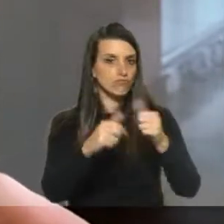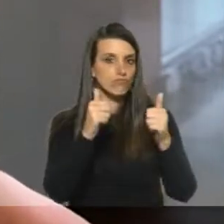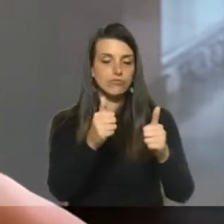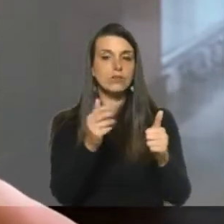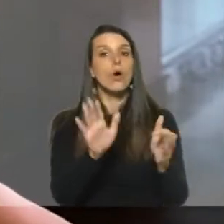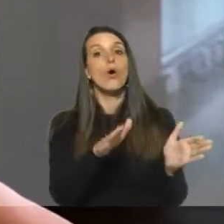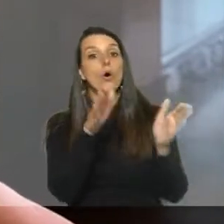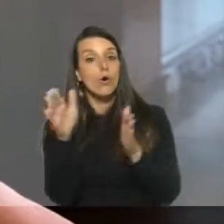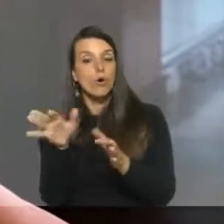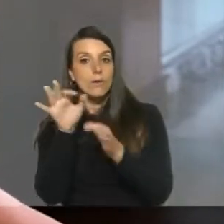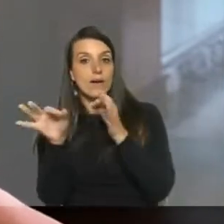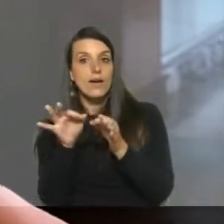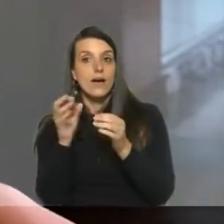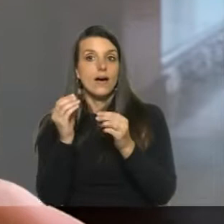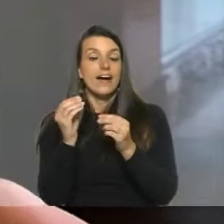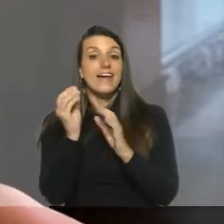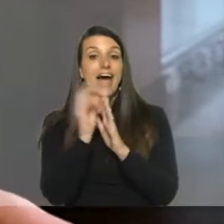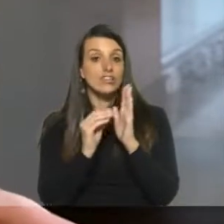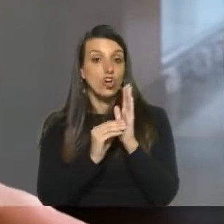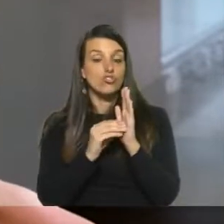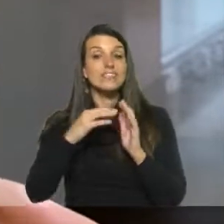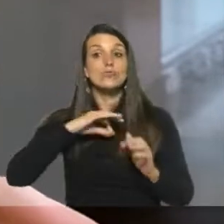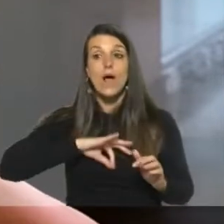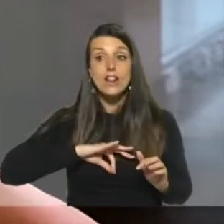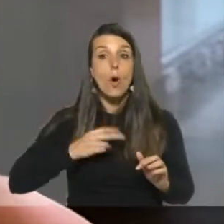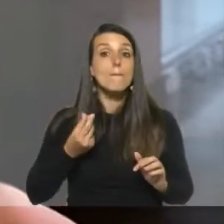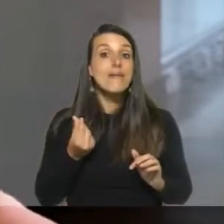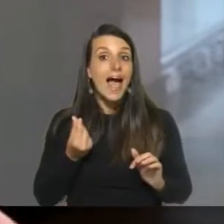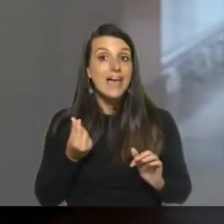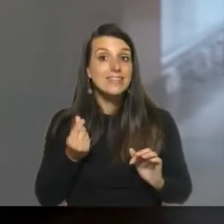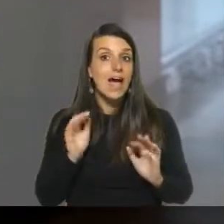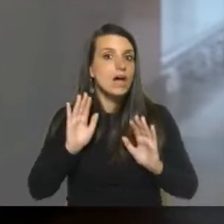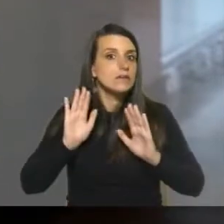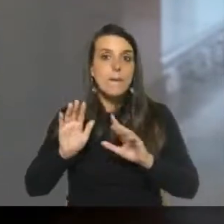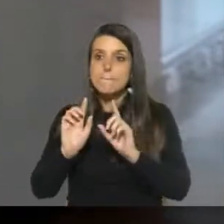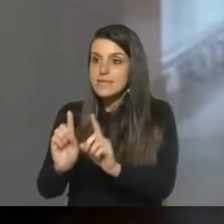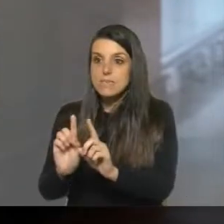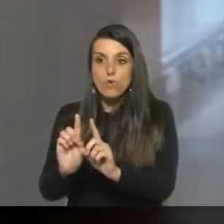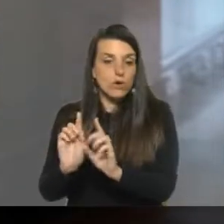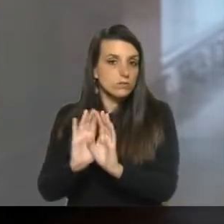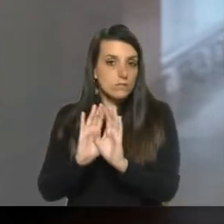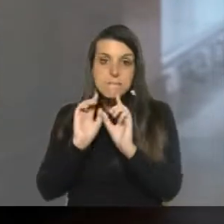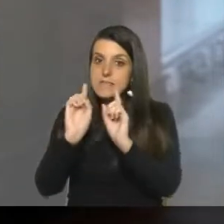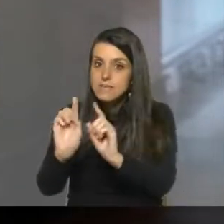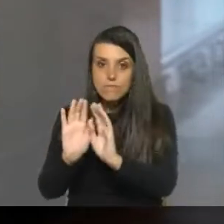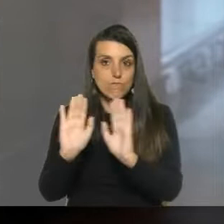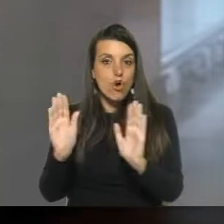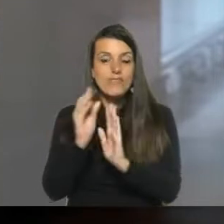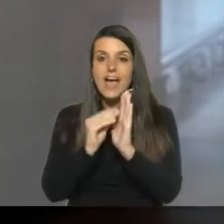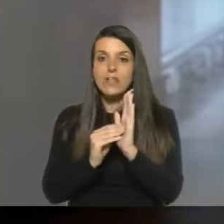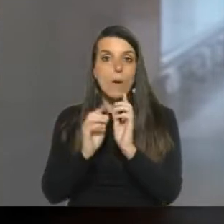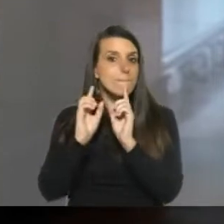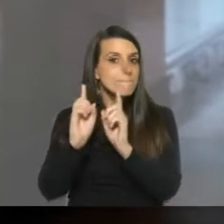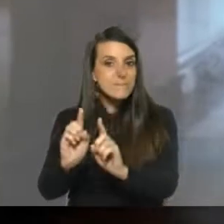lo otro es que los datos y los saldos de los clientes no tienen ninguna variación es decir este los datos están